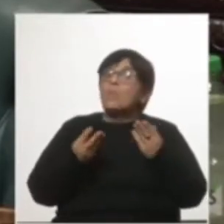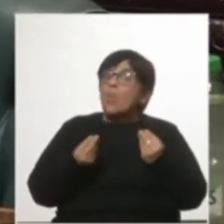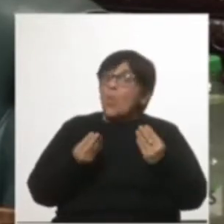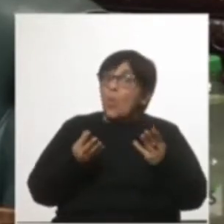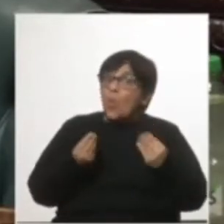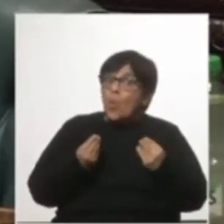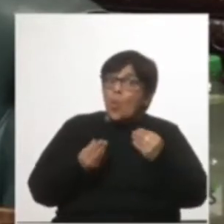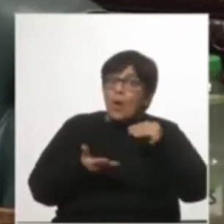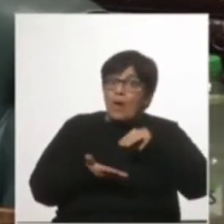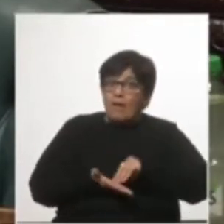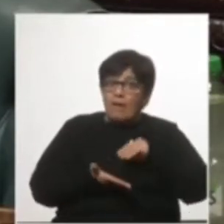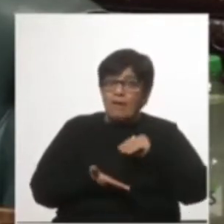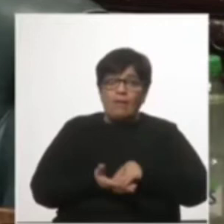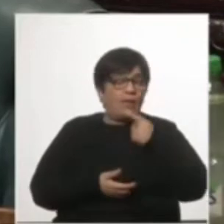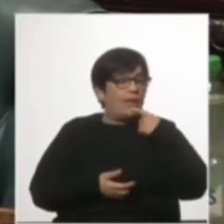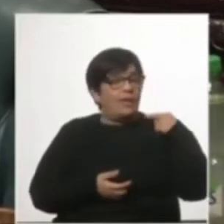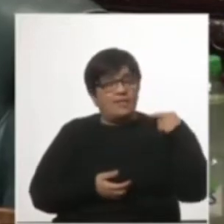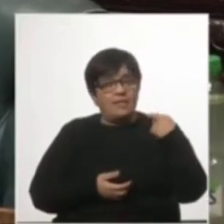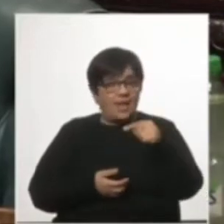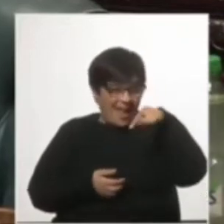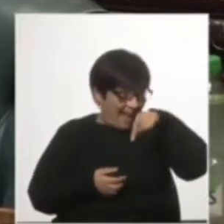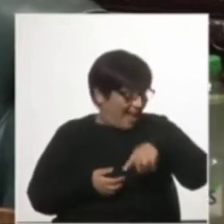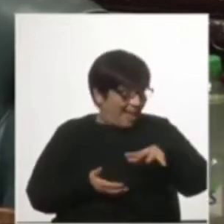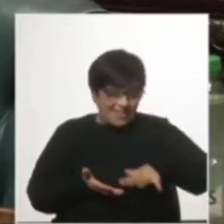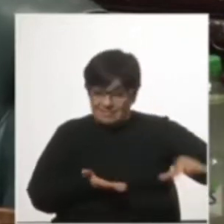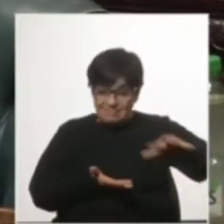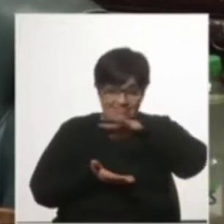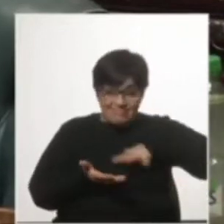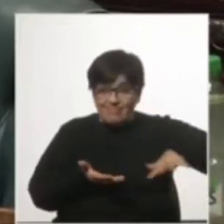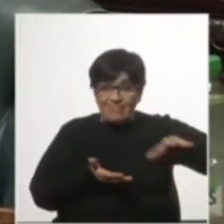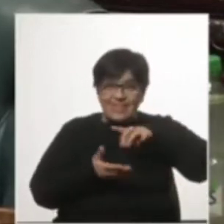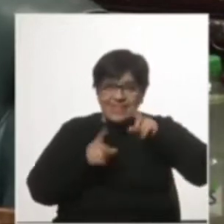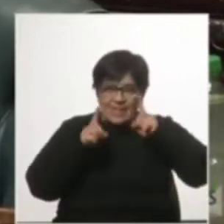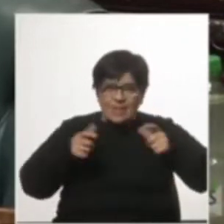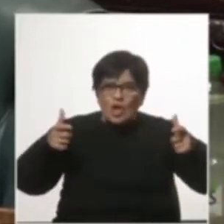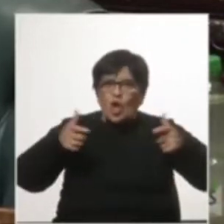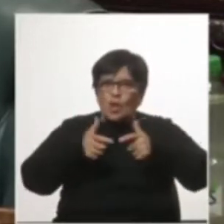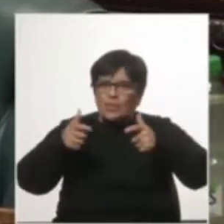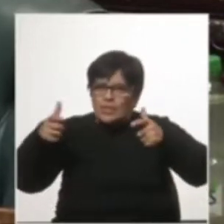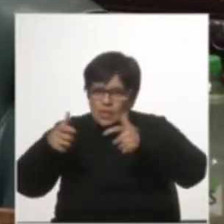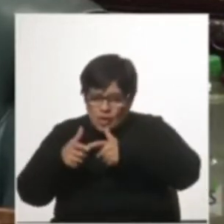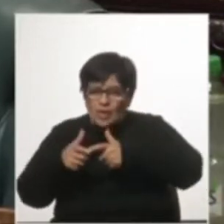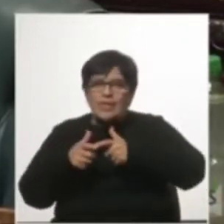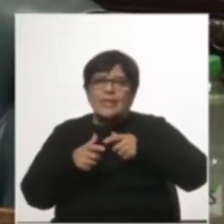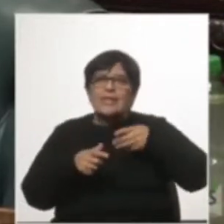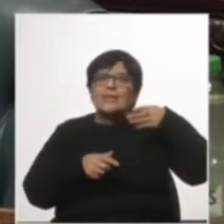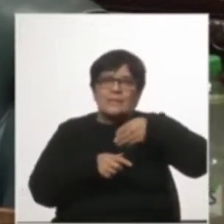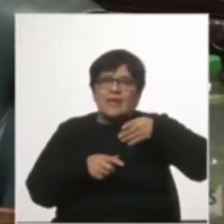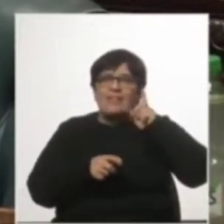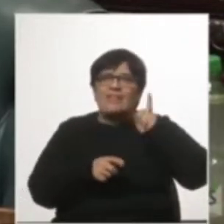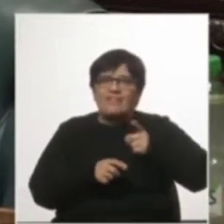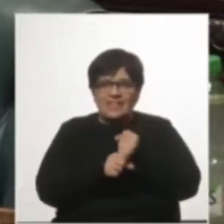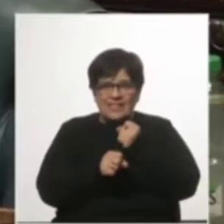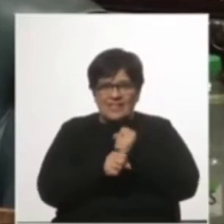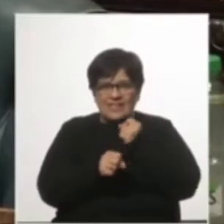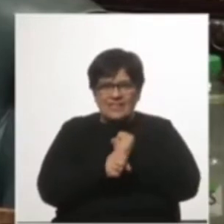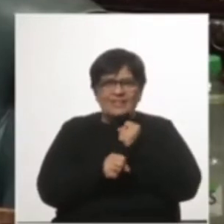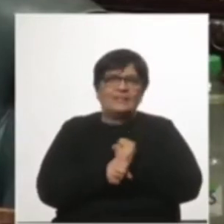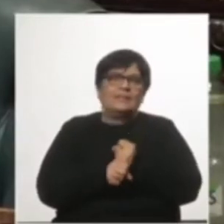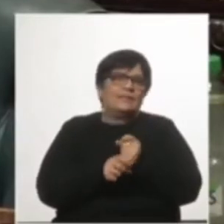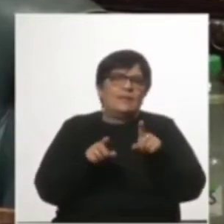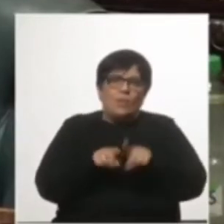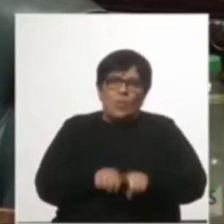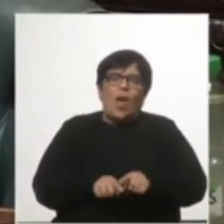múltiples veces en este ámbito, en las comisiones en las que tuvimos que trabajar,